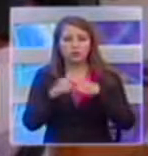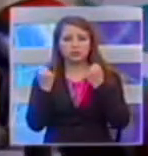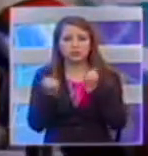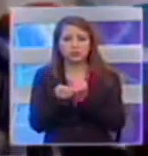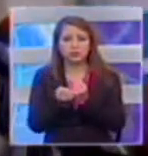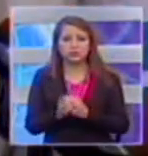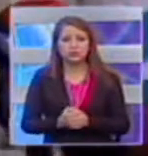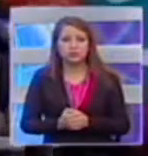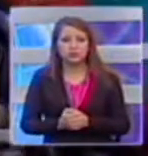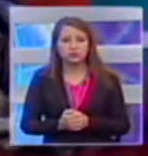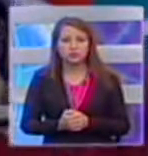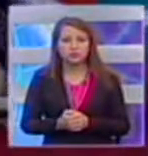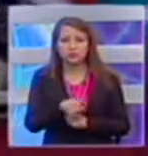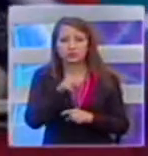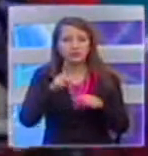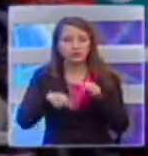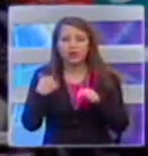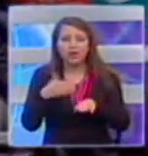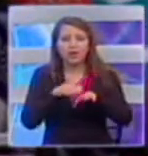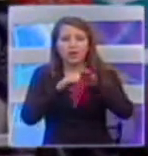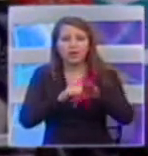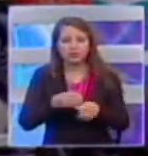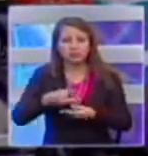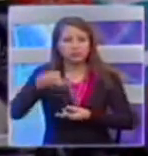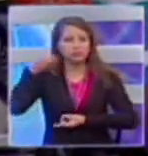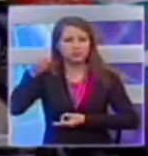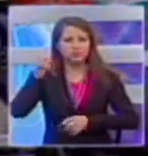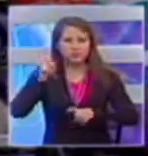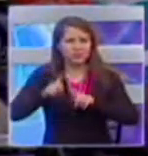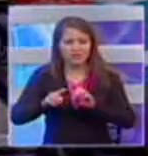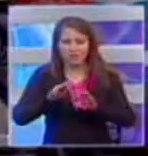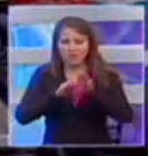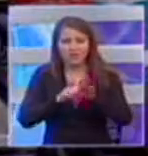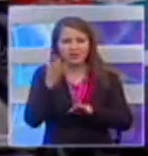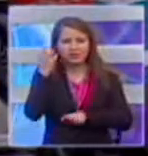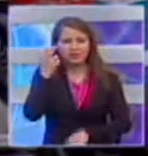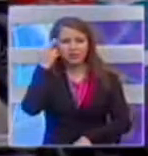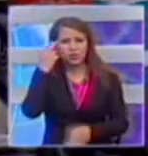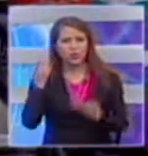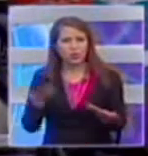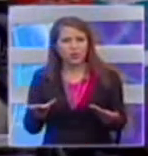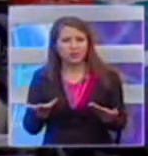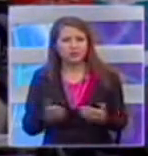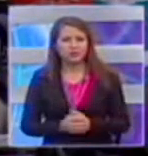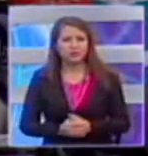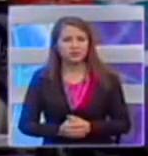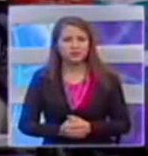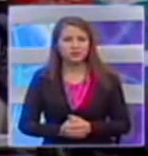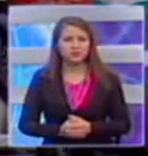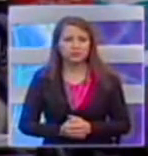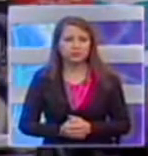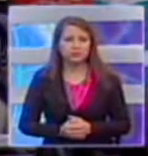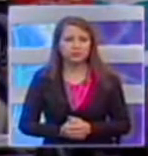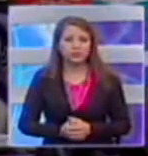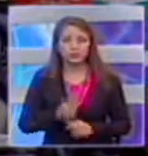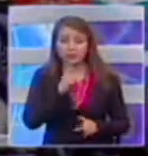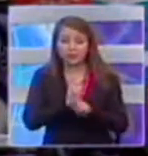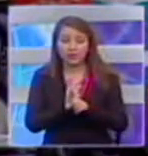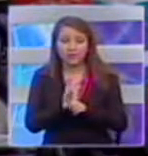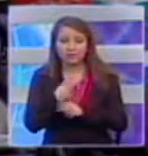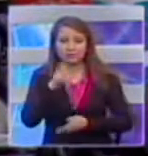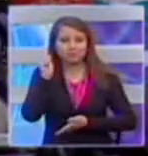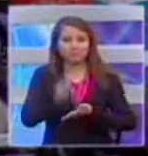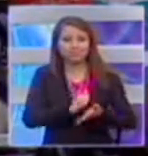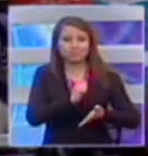Sociales. No tiene ningún fundamento jurídico, no hay causal, y por consiguiente es